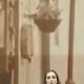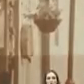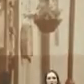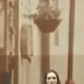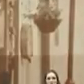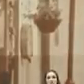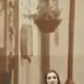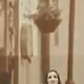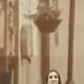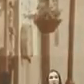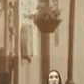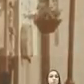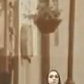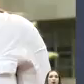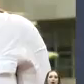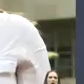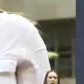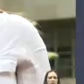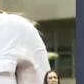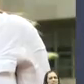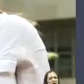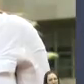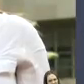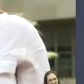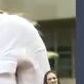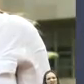detalles presenta el documento, Laura Rojas?